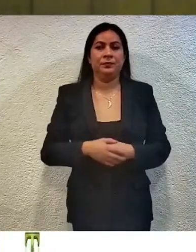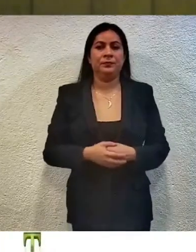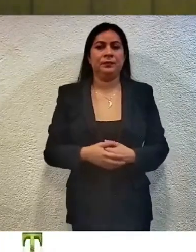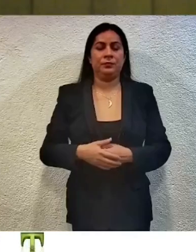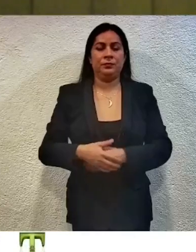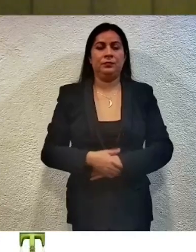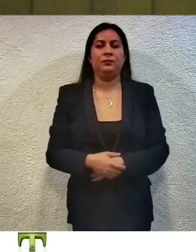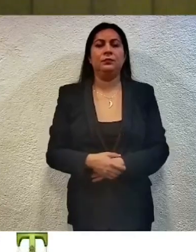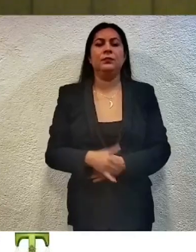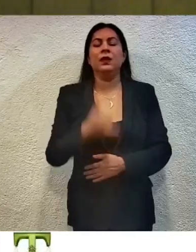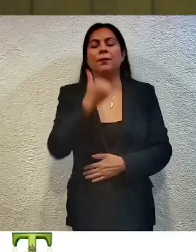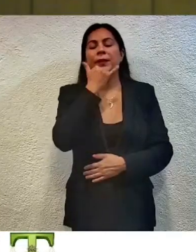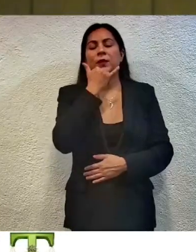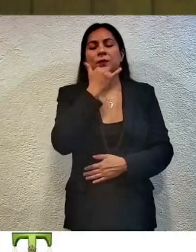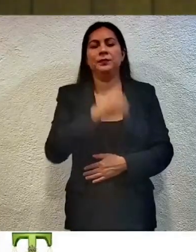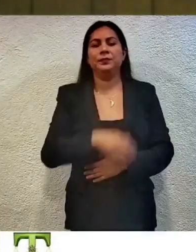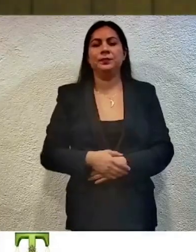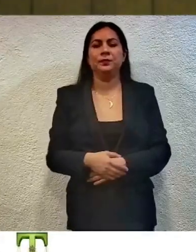Perdón.